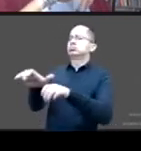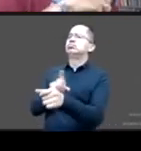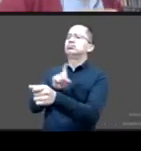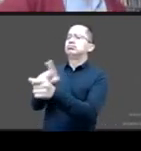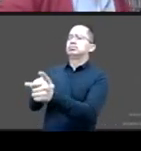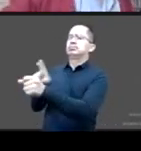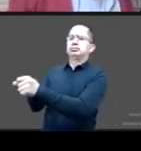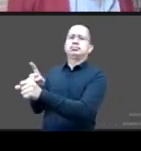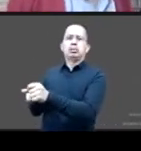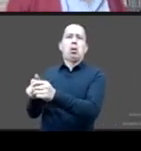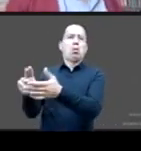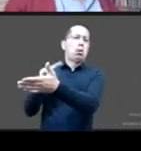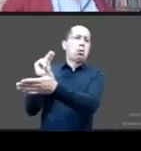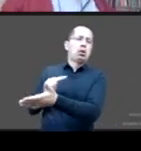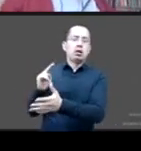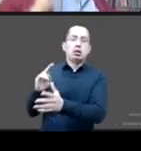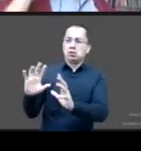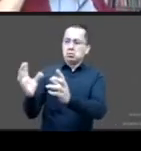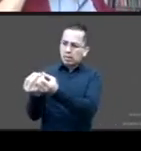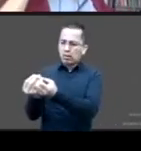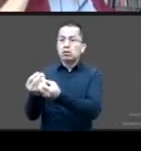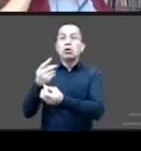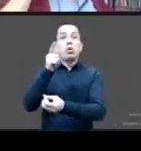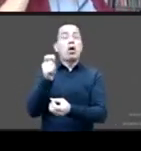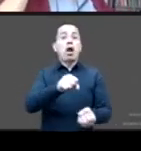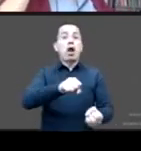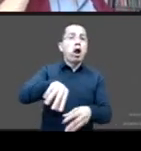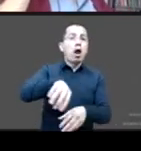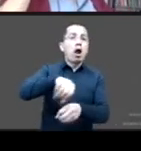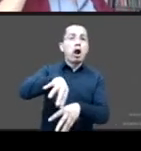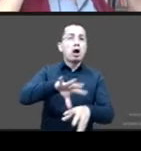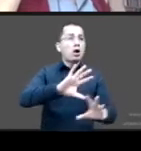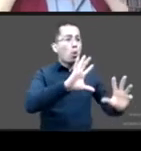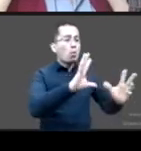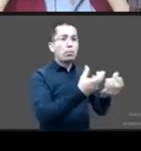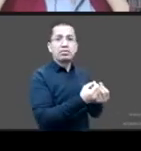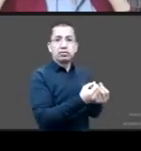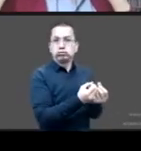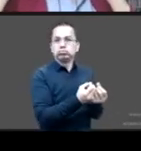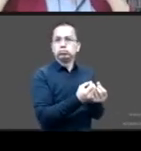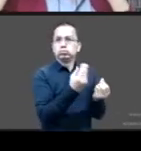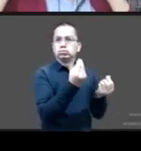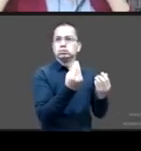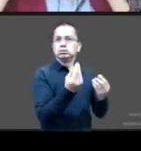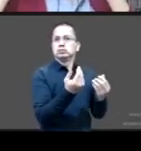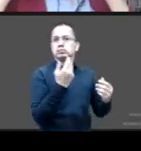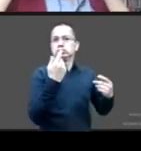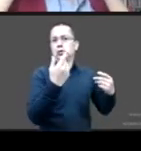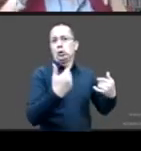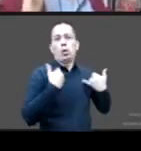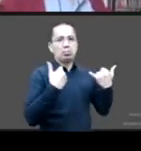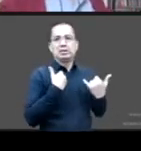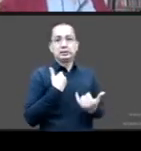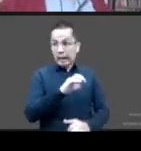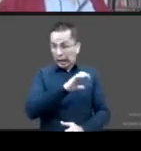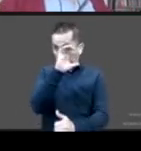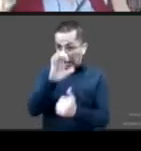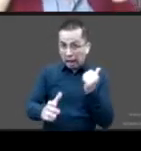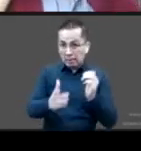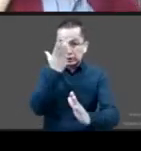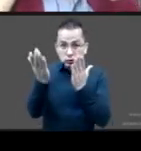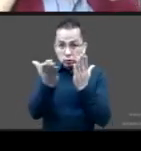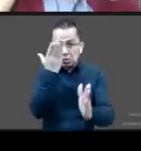es el número de jóvenes que logran concluir sus estudios considerados estudios básicos educación